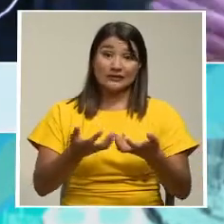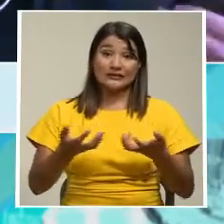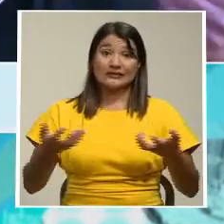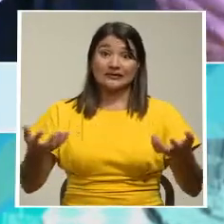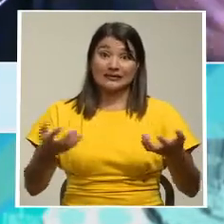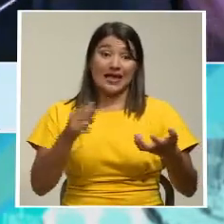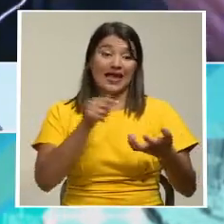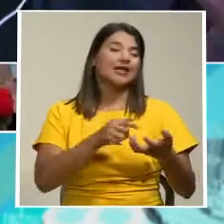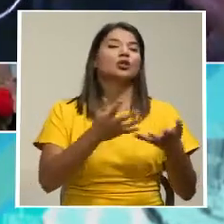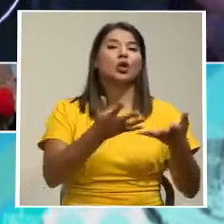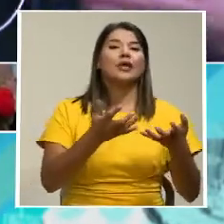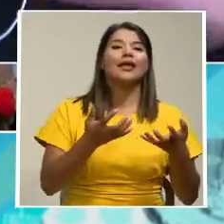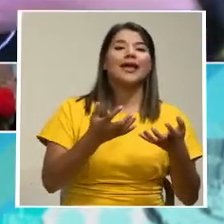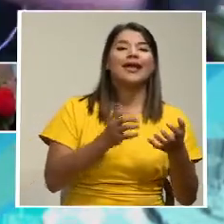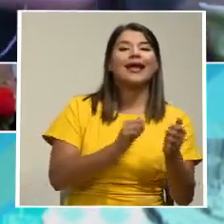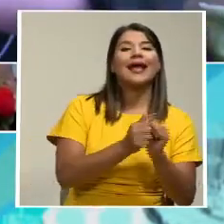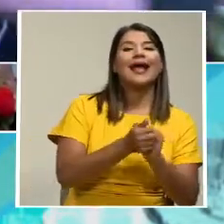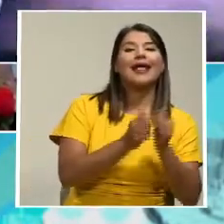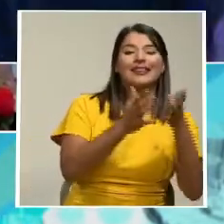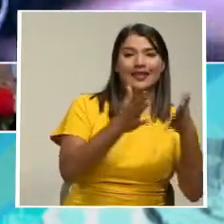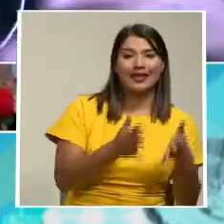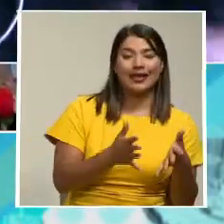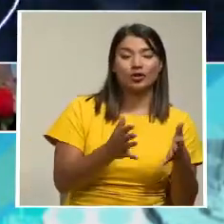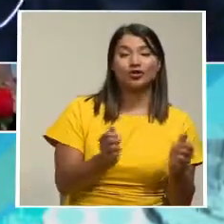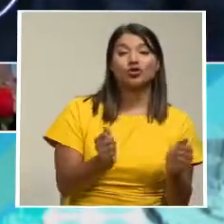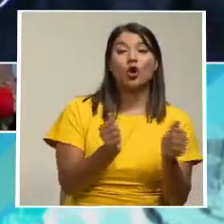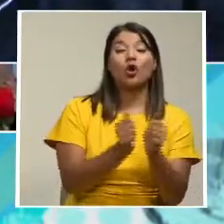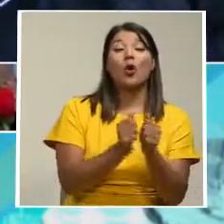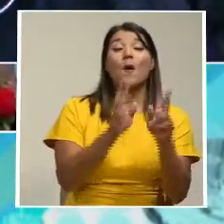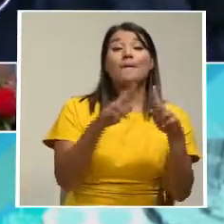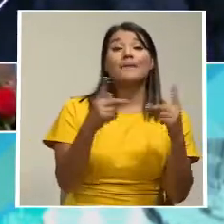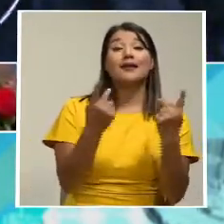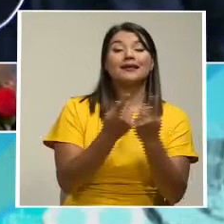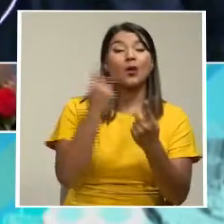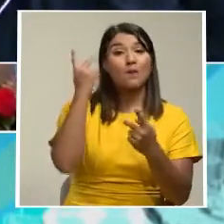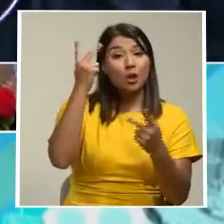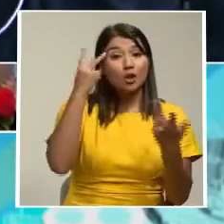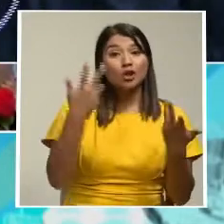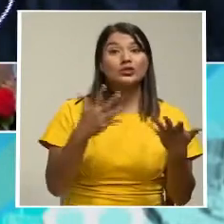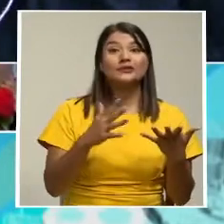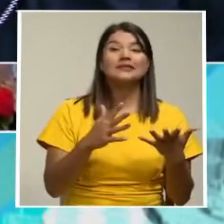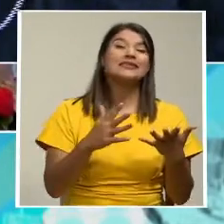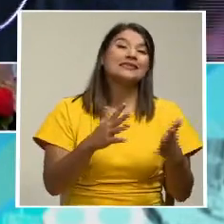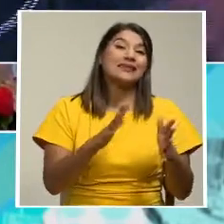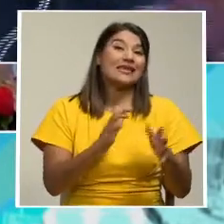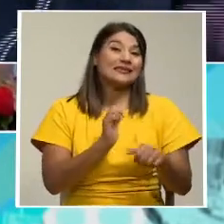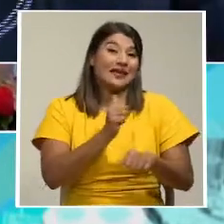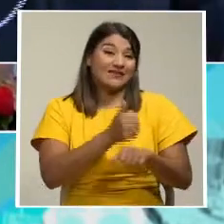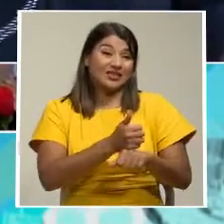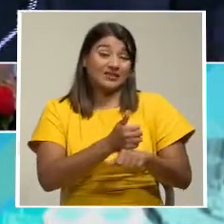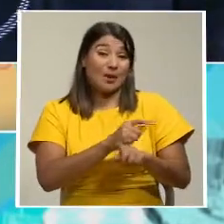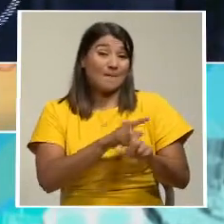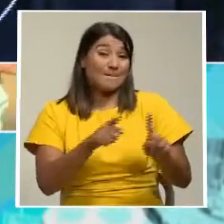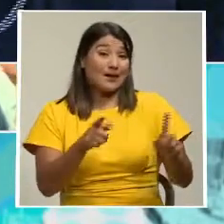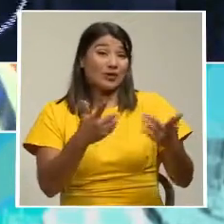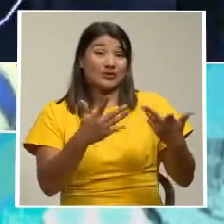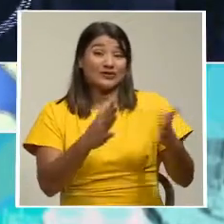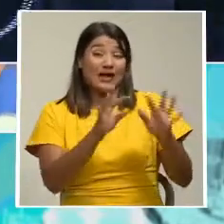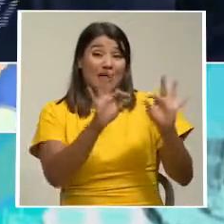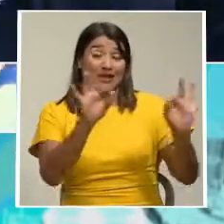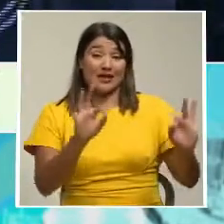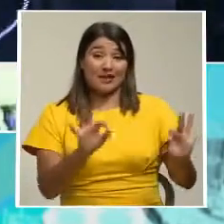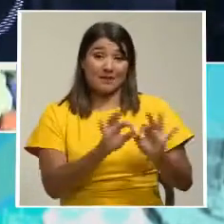lanzar una candidatura a partir de nuestros partidos políticos que están ya desprestigiados. El escenario hasta ahora